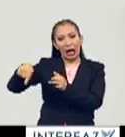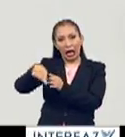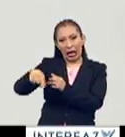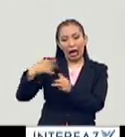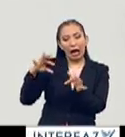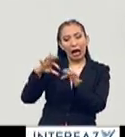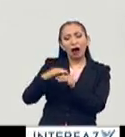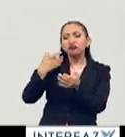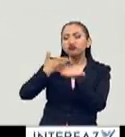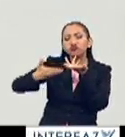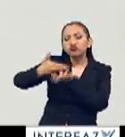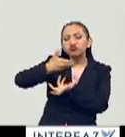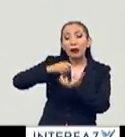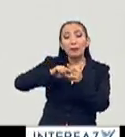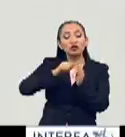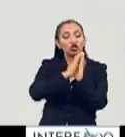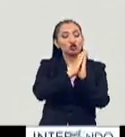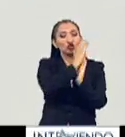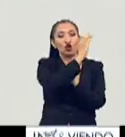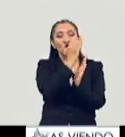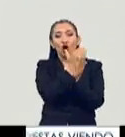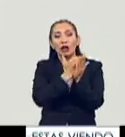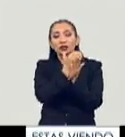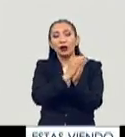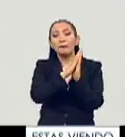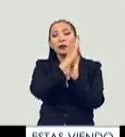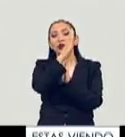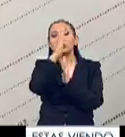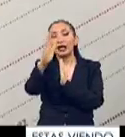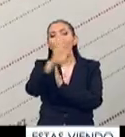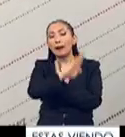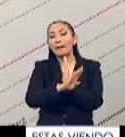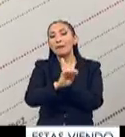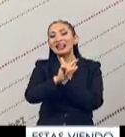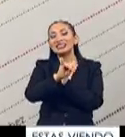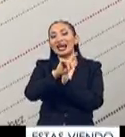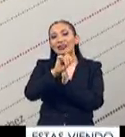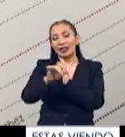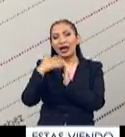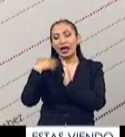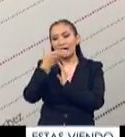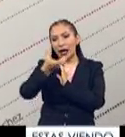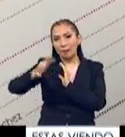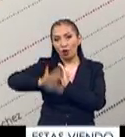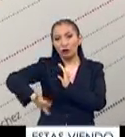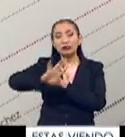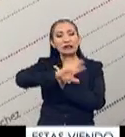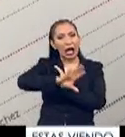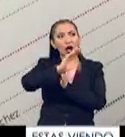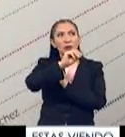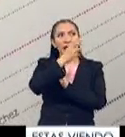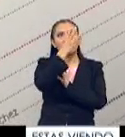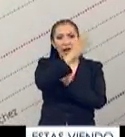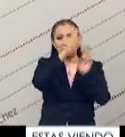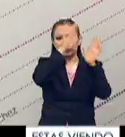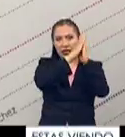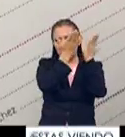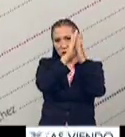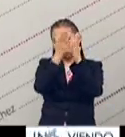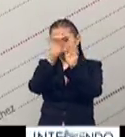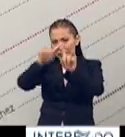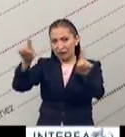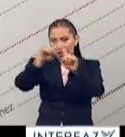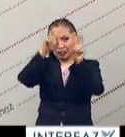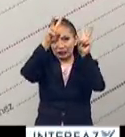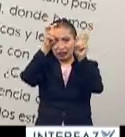Empezamos una colección que se llama Biblioteca Básica de Agricultura, en la cual ya tenemos 93 títulos. Correcto.